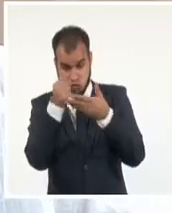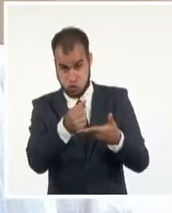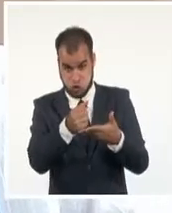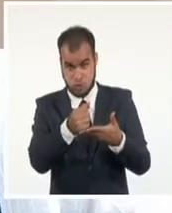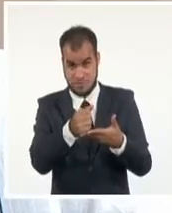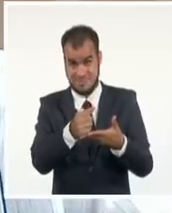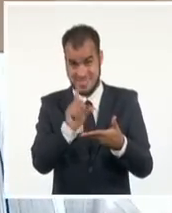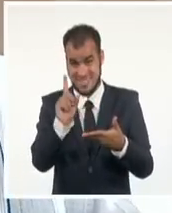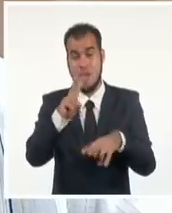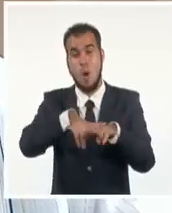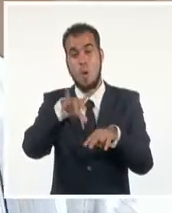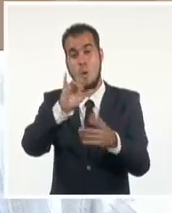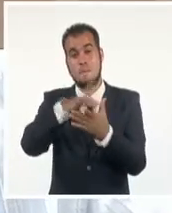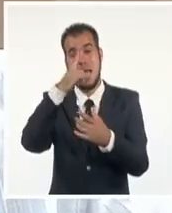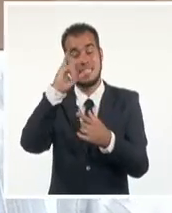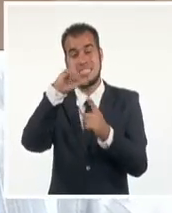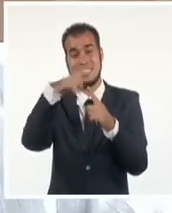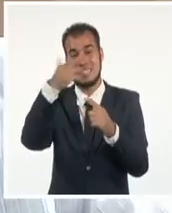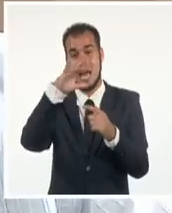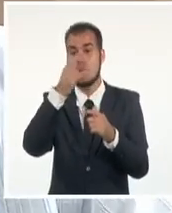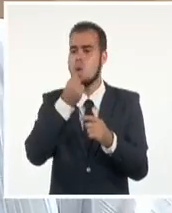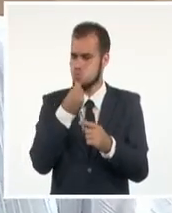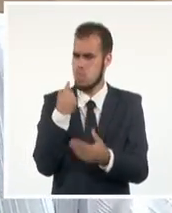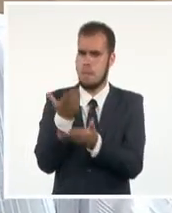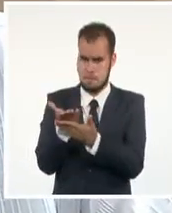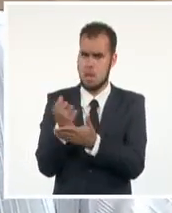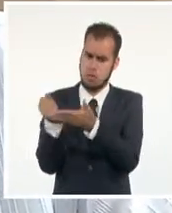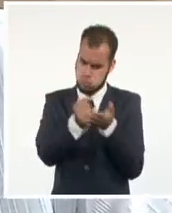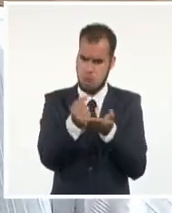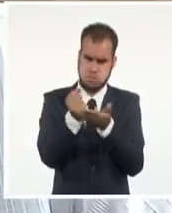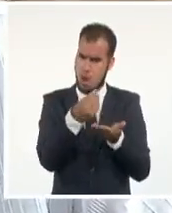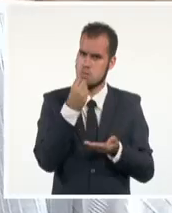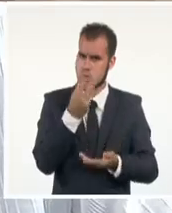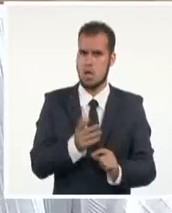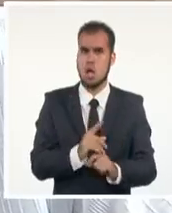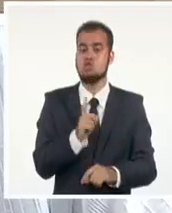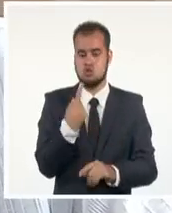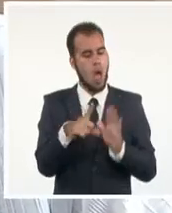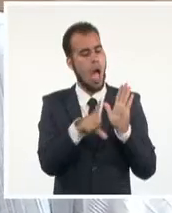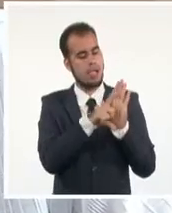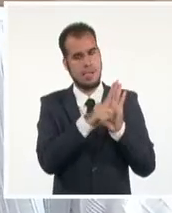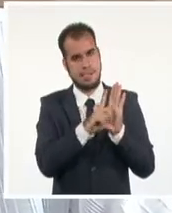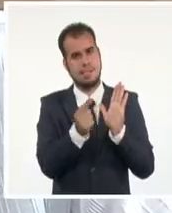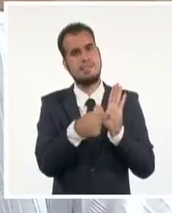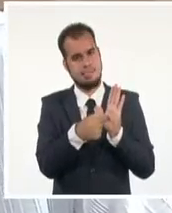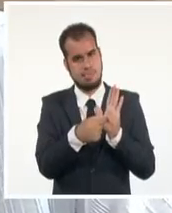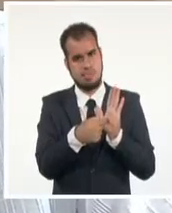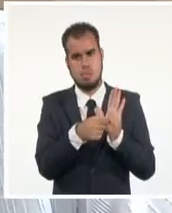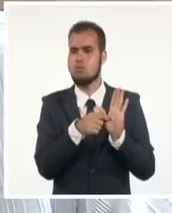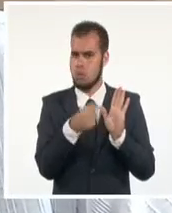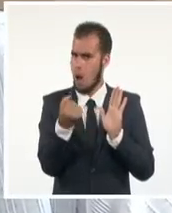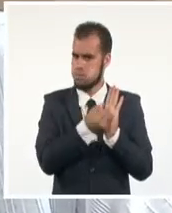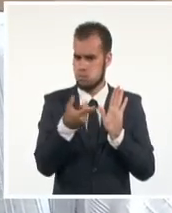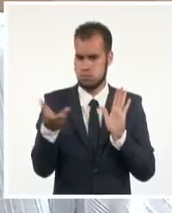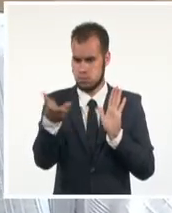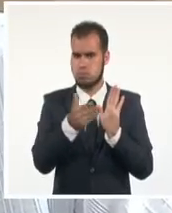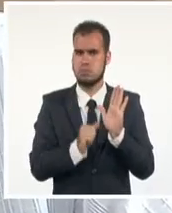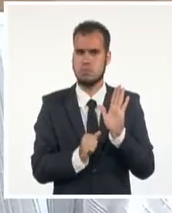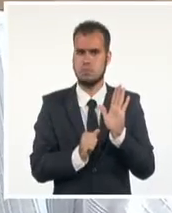online Crowdfunder UK dejó de aceptar las donaciones porque el manejo de los pagos está a cargo de la compañía estadounidense